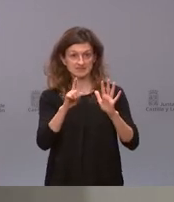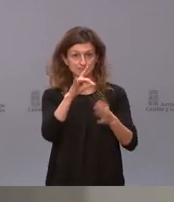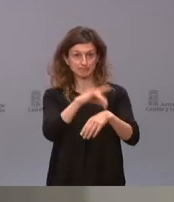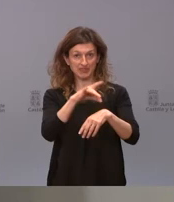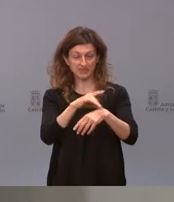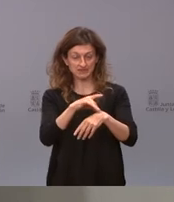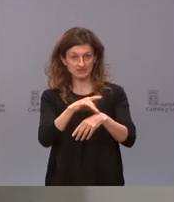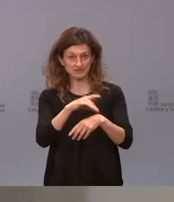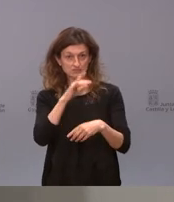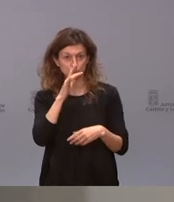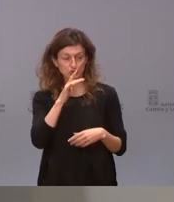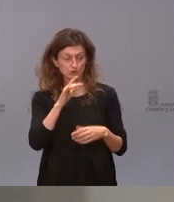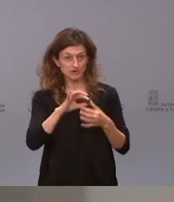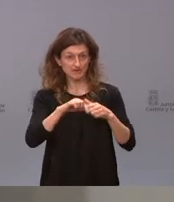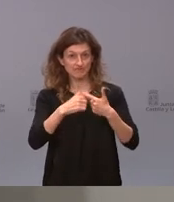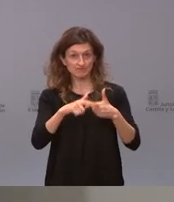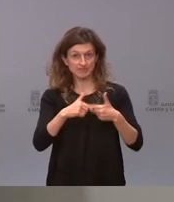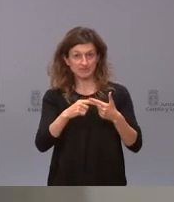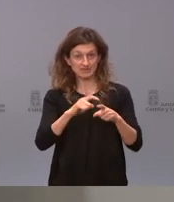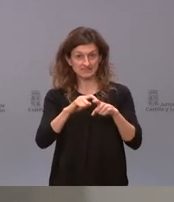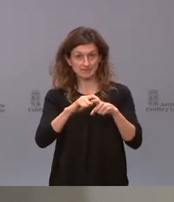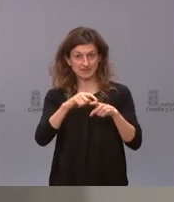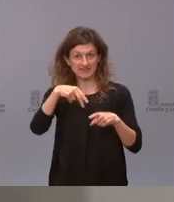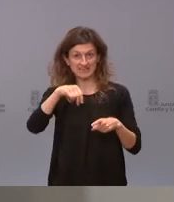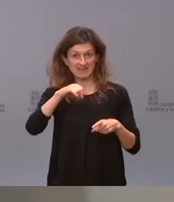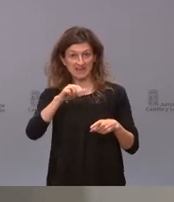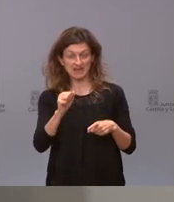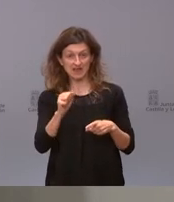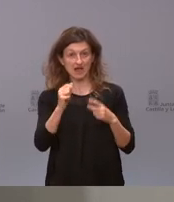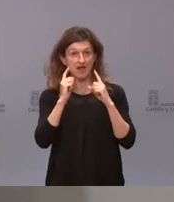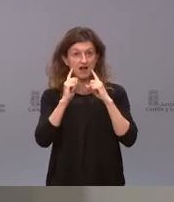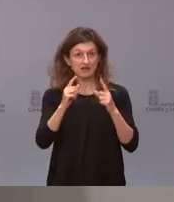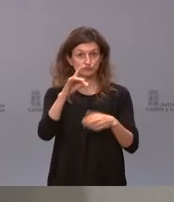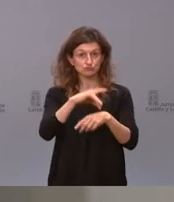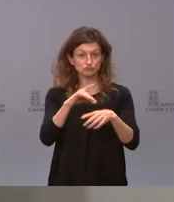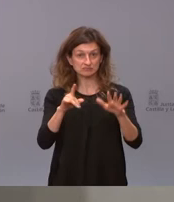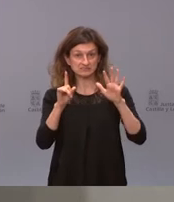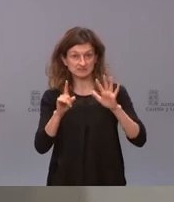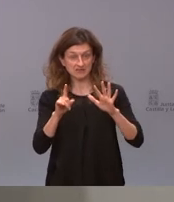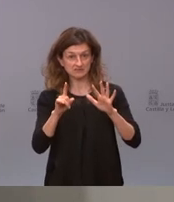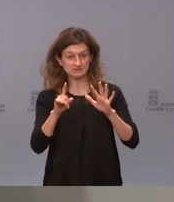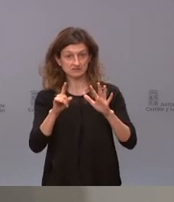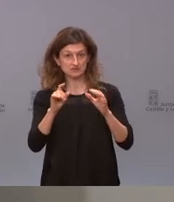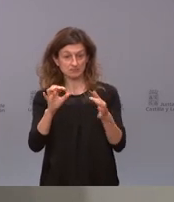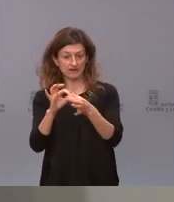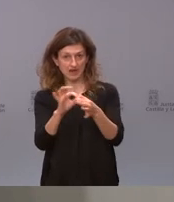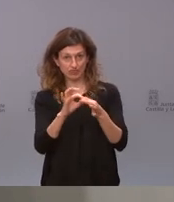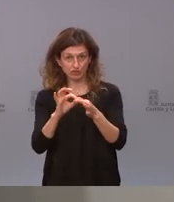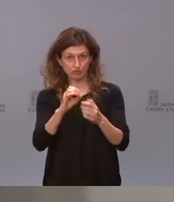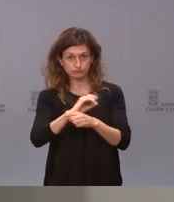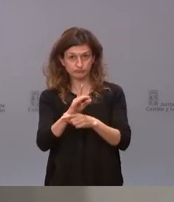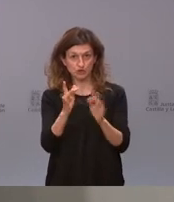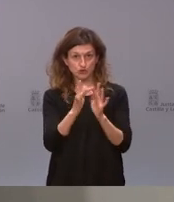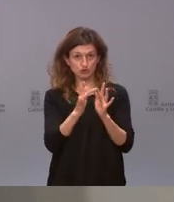que pertenecen al linaje de la variante nigeriana estos seis casos y tenían relación epidemiológica entre ellas ya que son